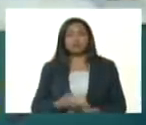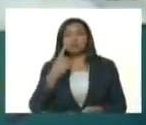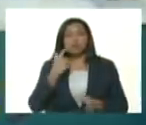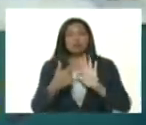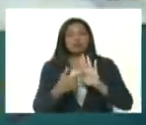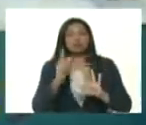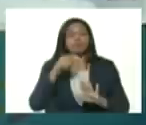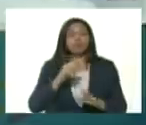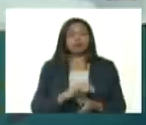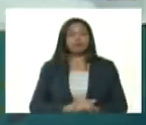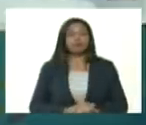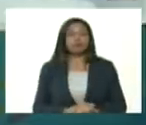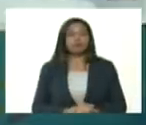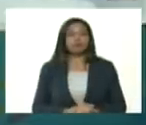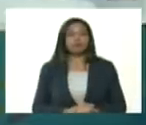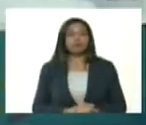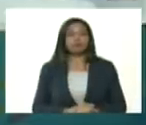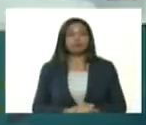también